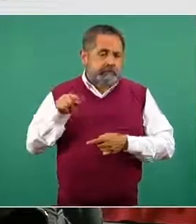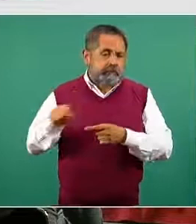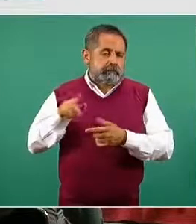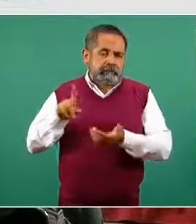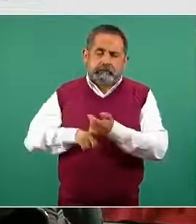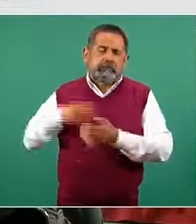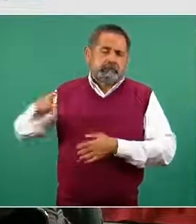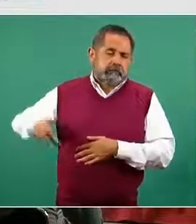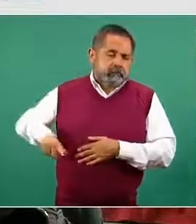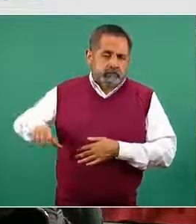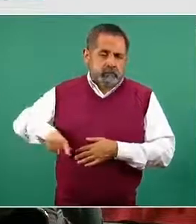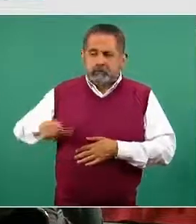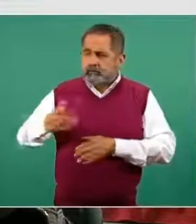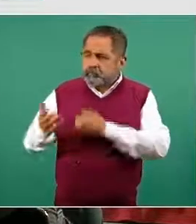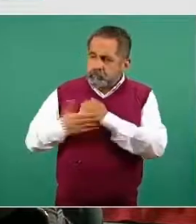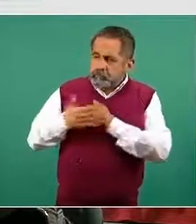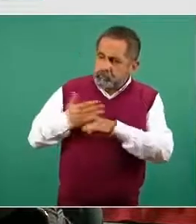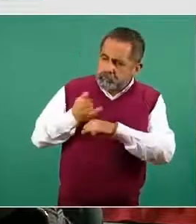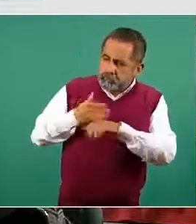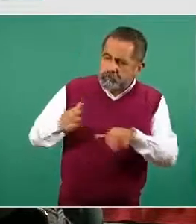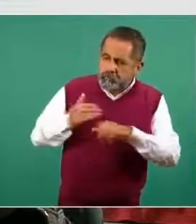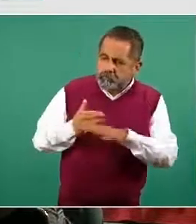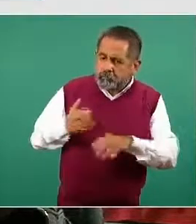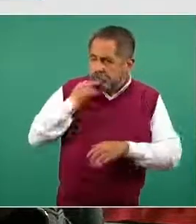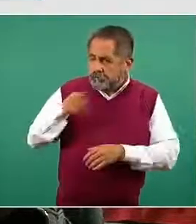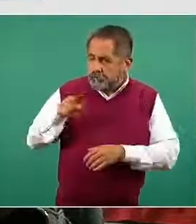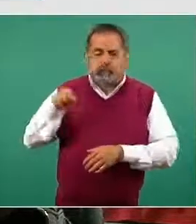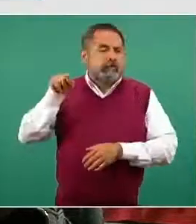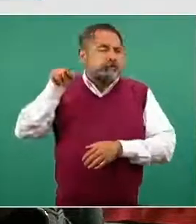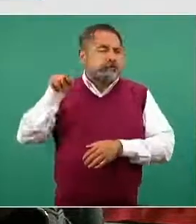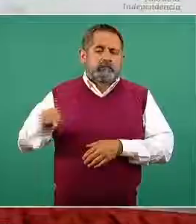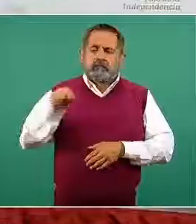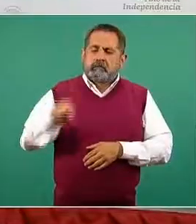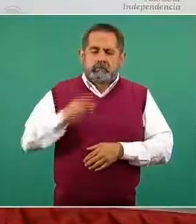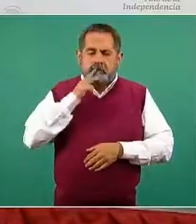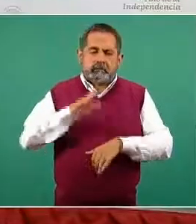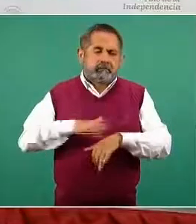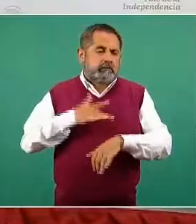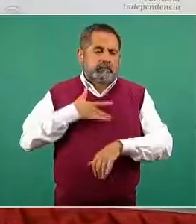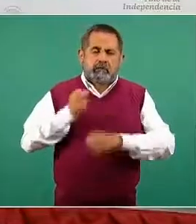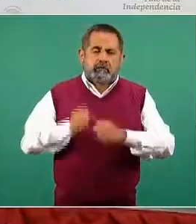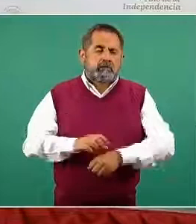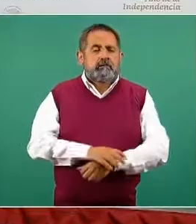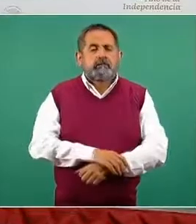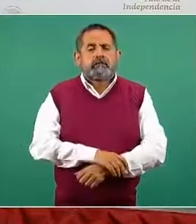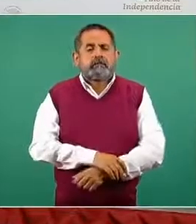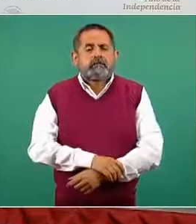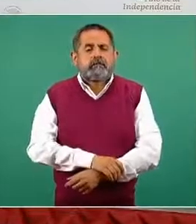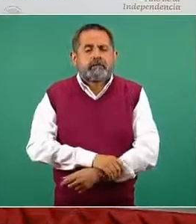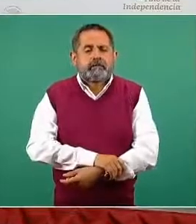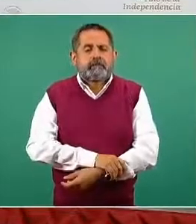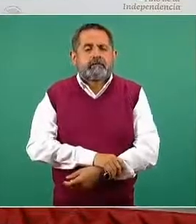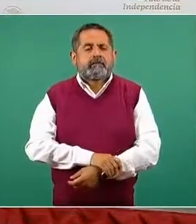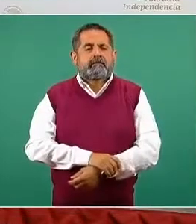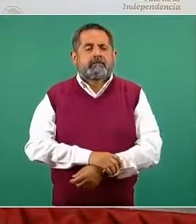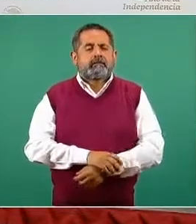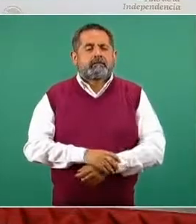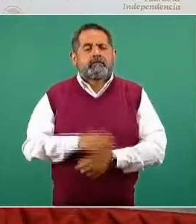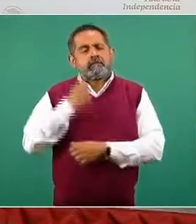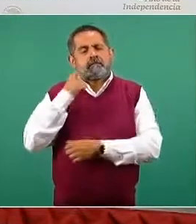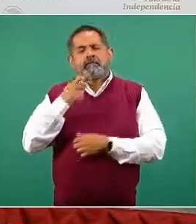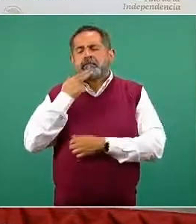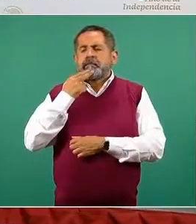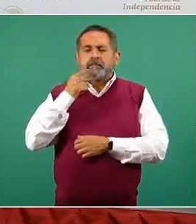información que dan autoridades locales y sanitarias en diferentes plataformas. La fortuna, esto es para